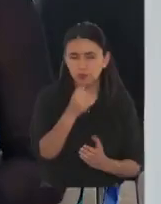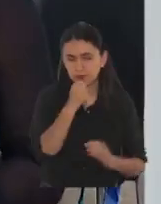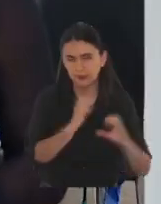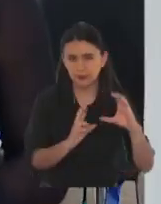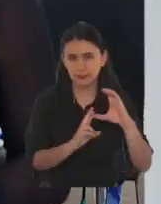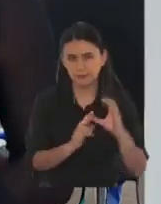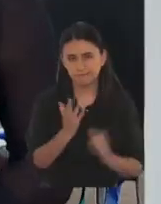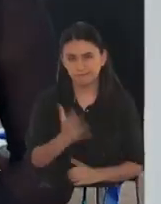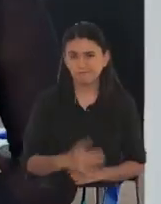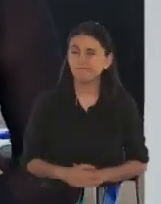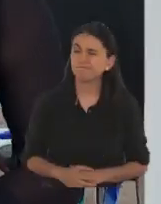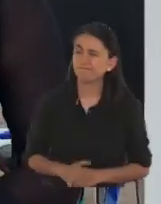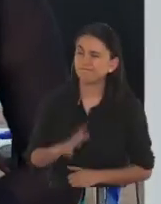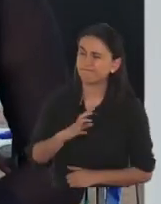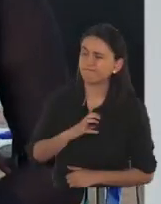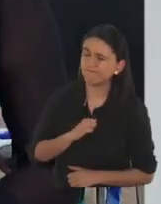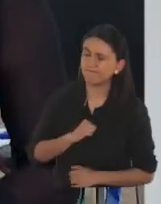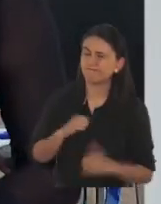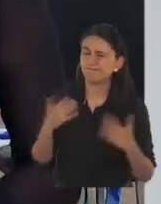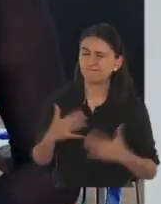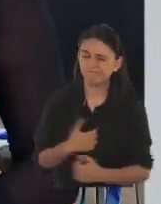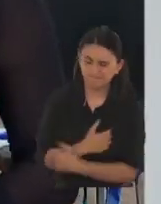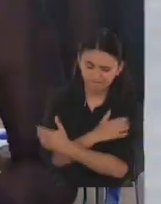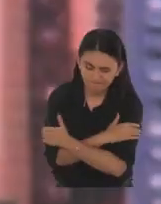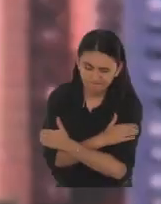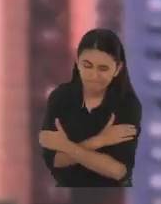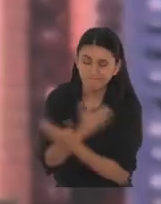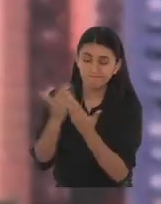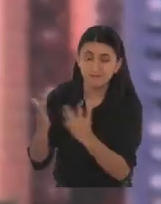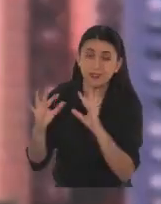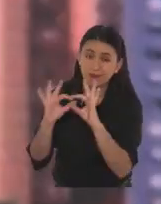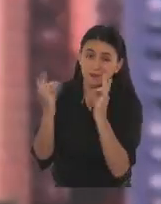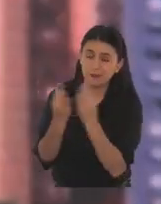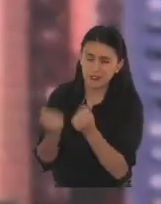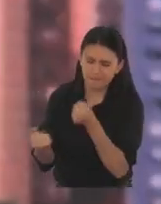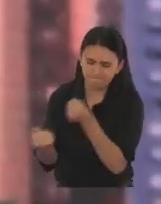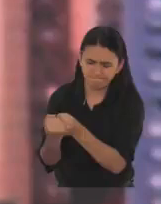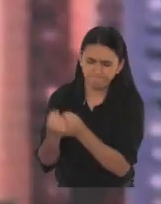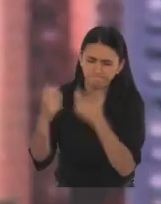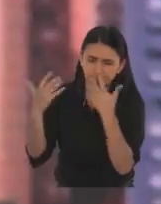RCN. Qué tragedia esto, Daniela. Un abrazo solidario para la familia de este pequeño y,